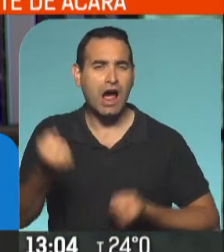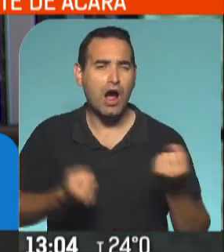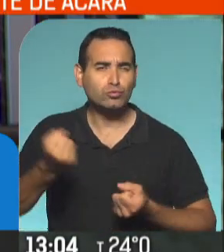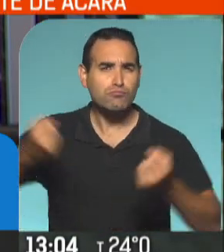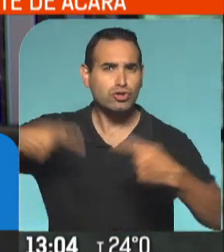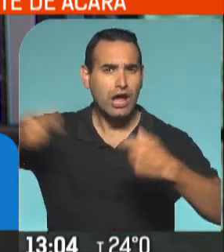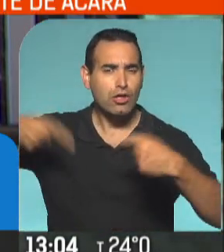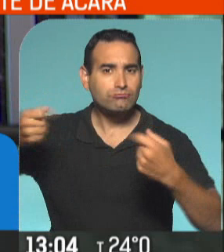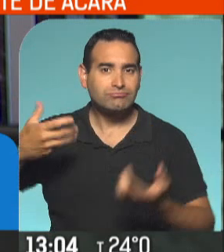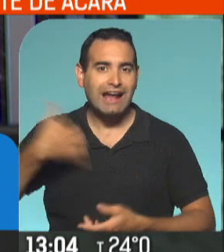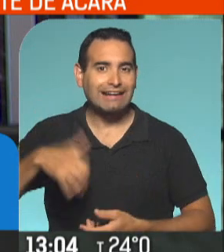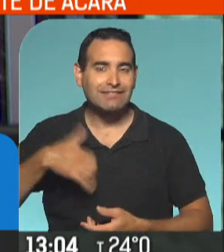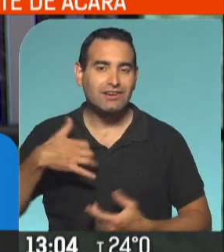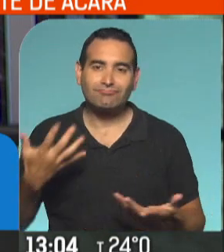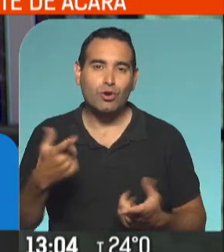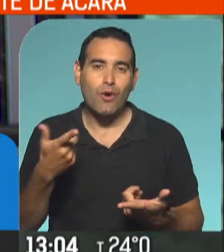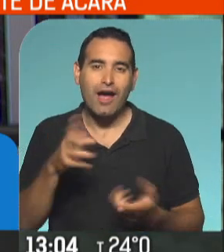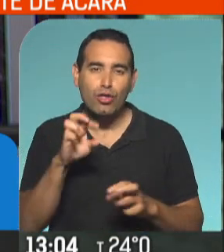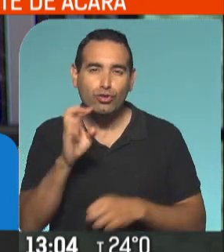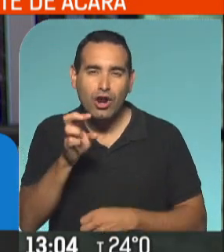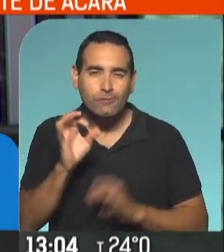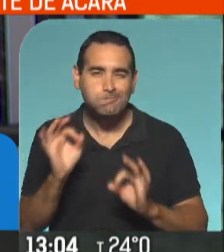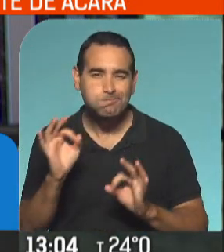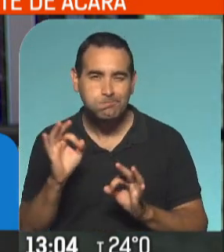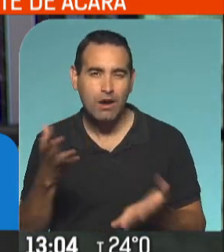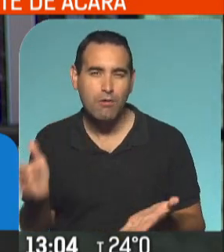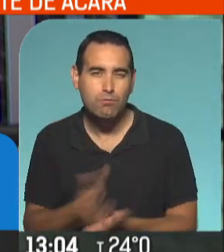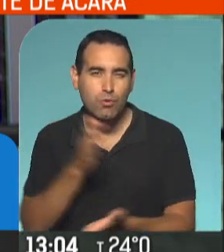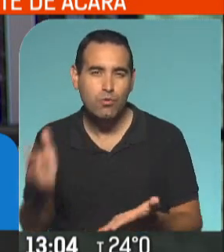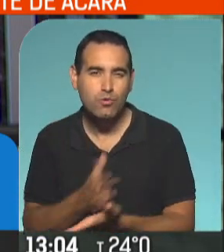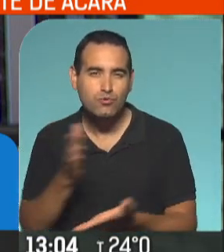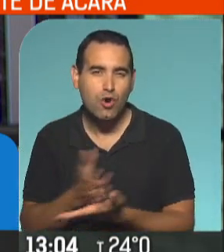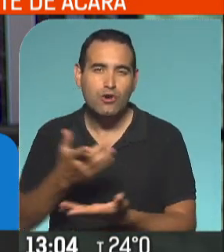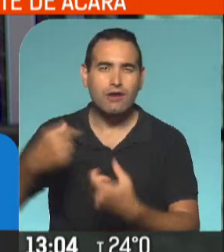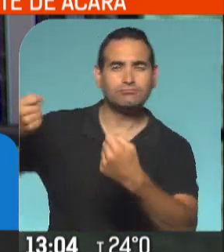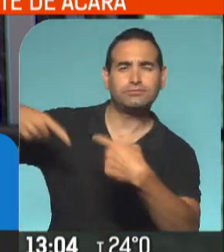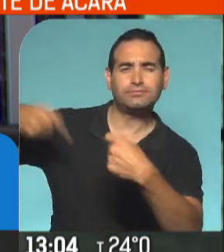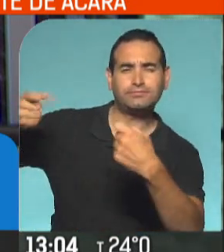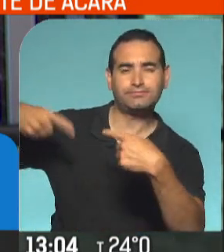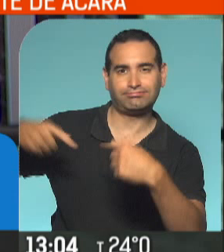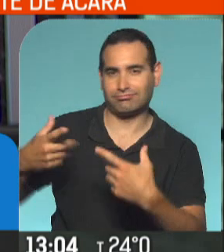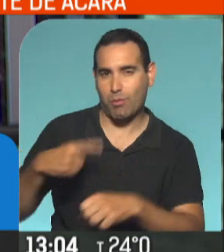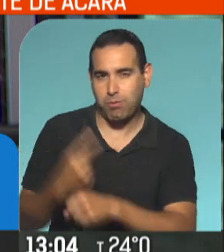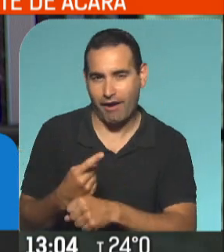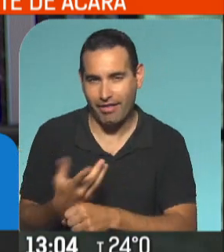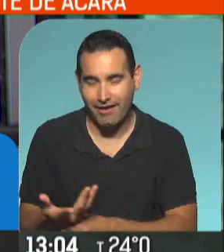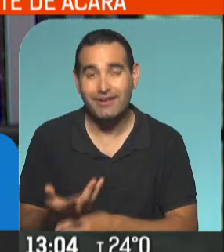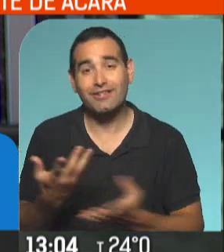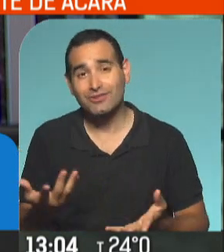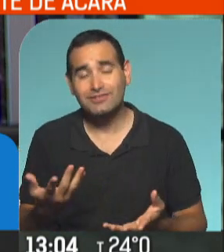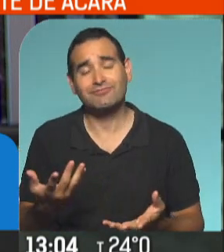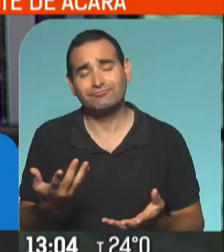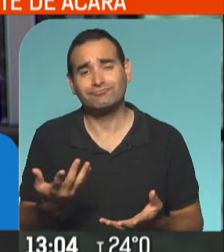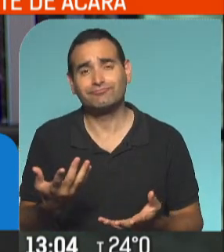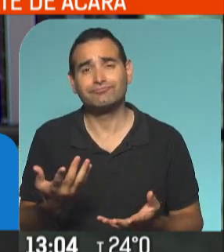importados argentina no tiene la cantidad de divisas necesarias como para poder importar todos los autos que el mercado requiere entonces a la larga